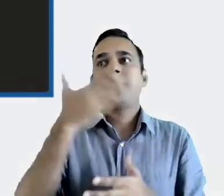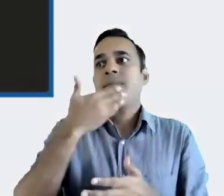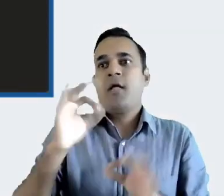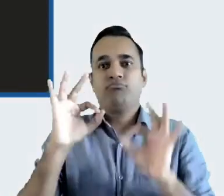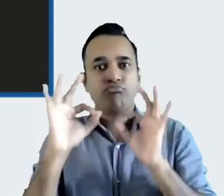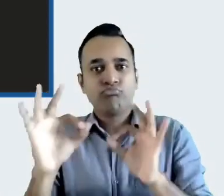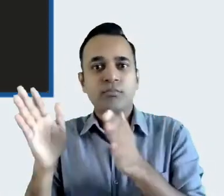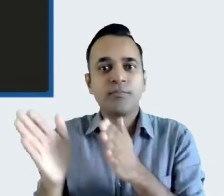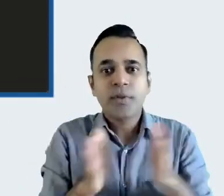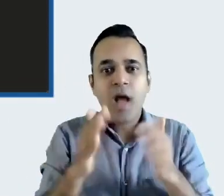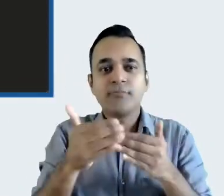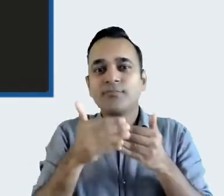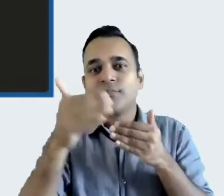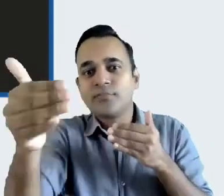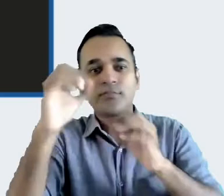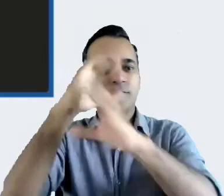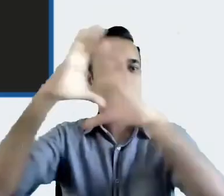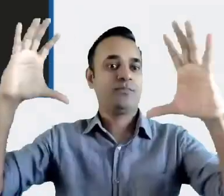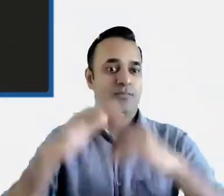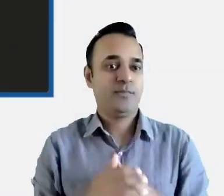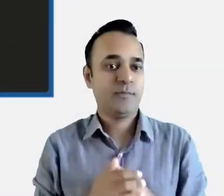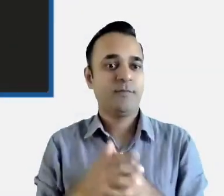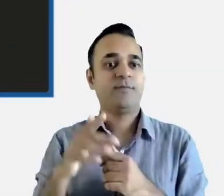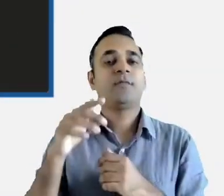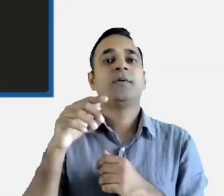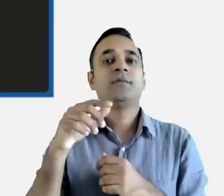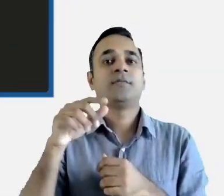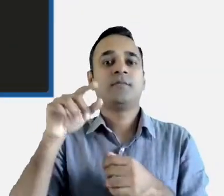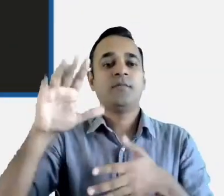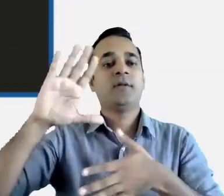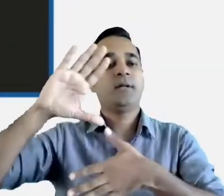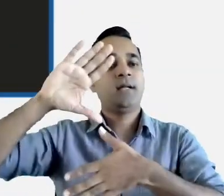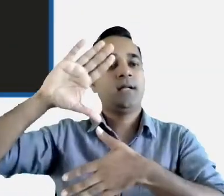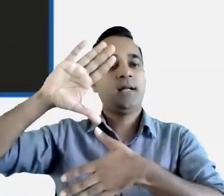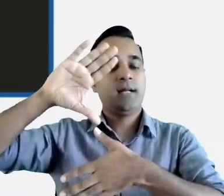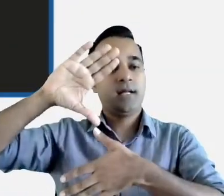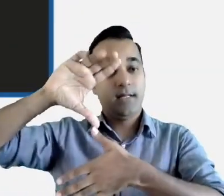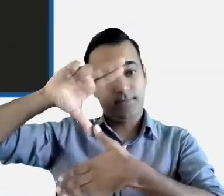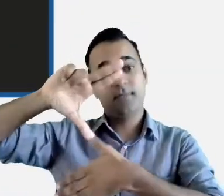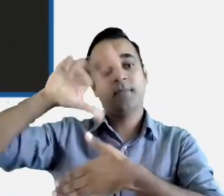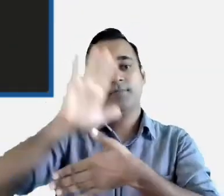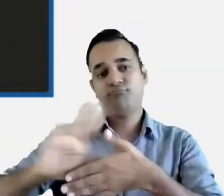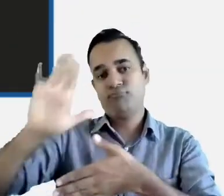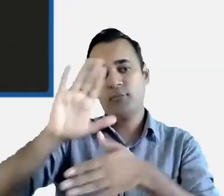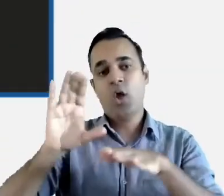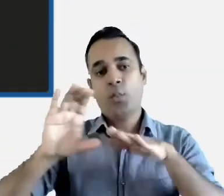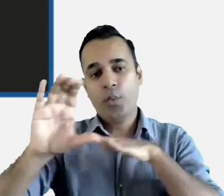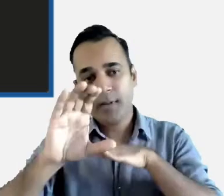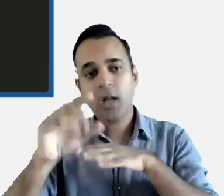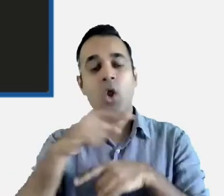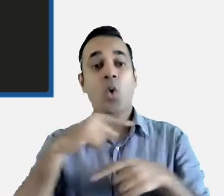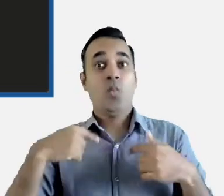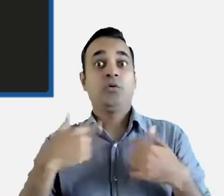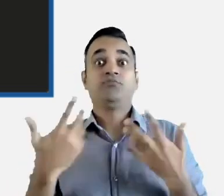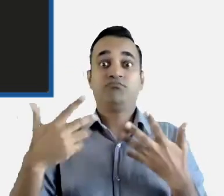muy interesados en participar de esta sesión y poder reflexionar sobre algunos de los puntos mencionados por